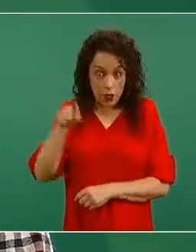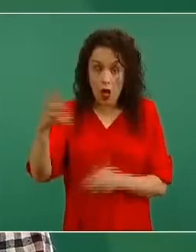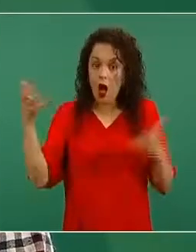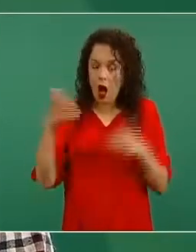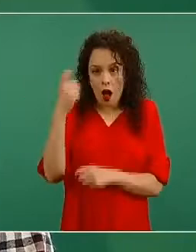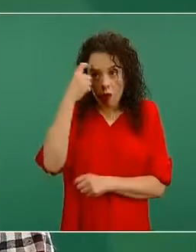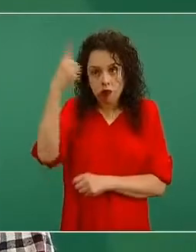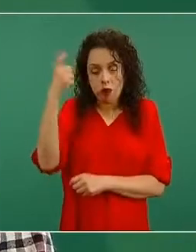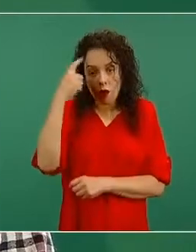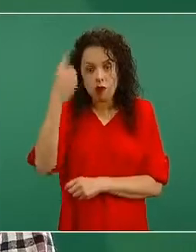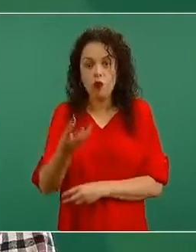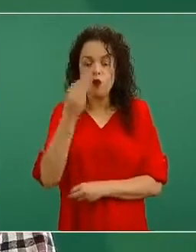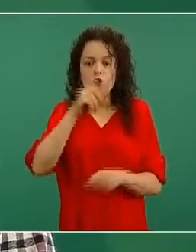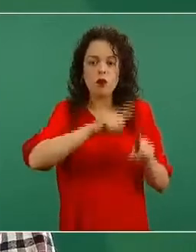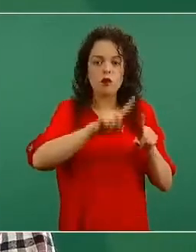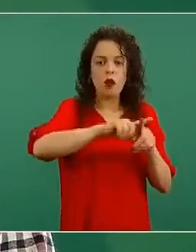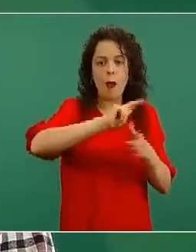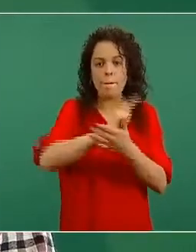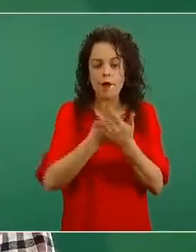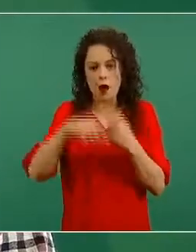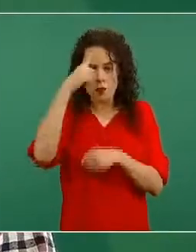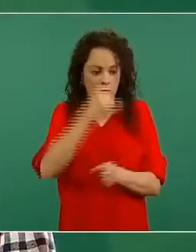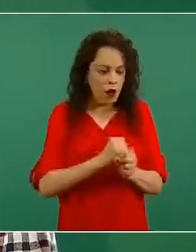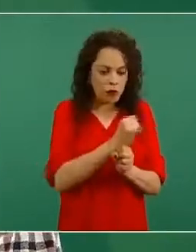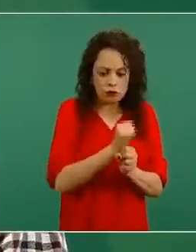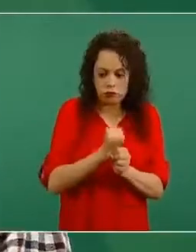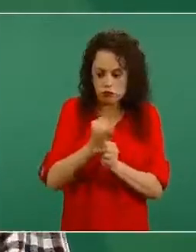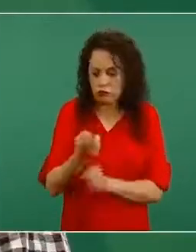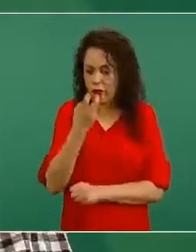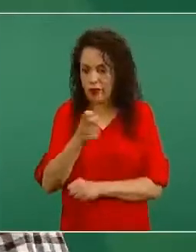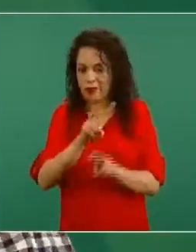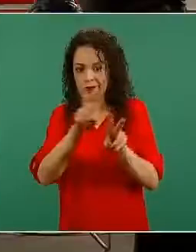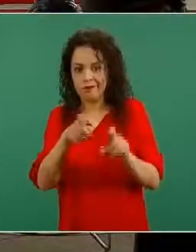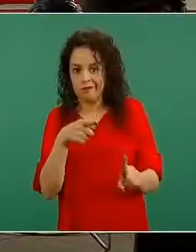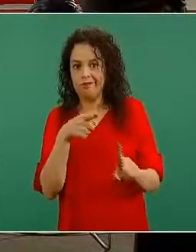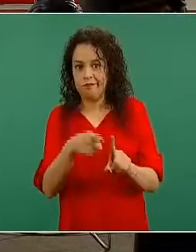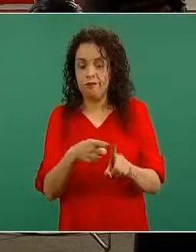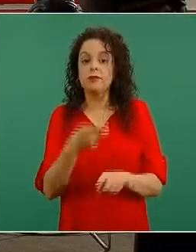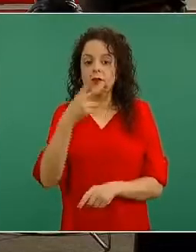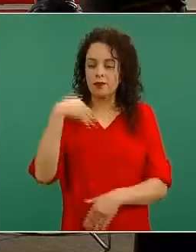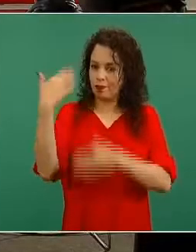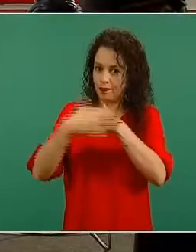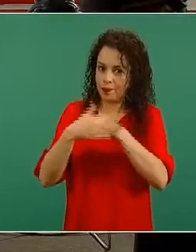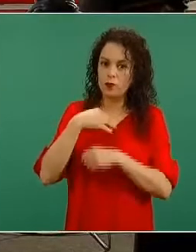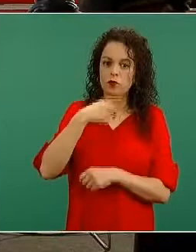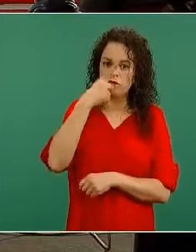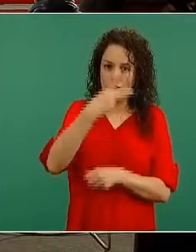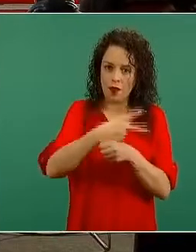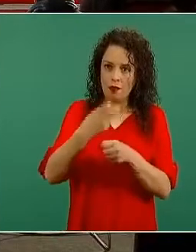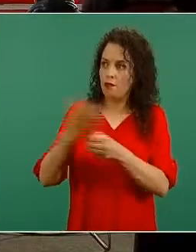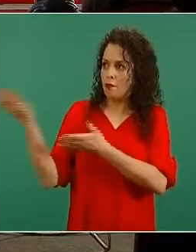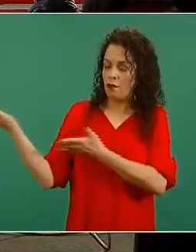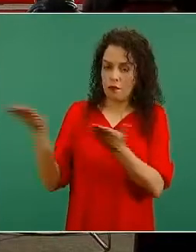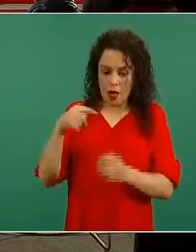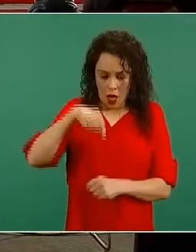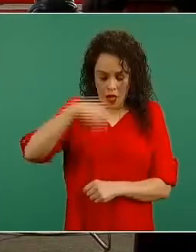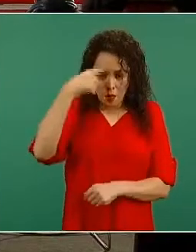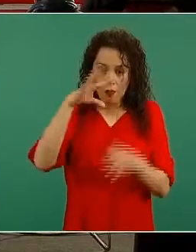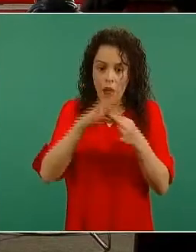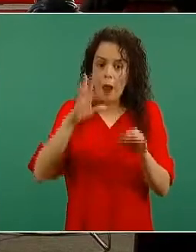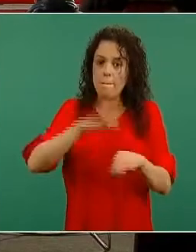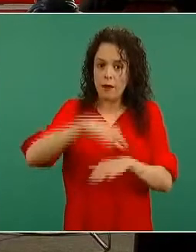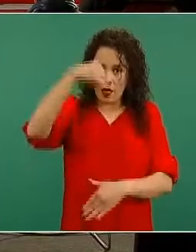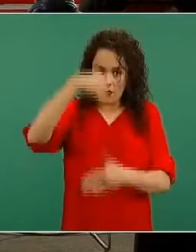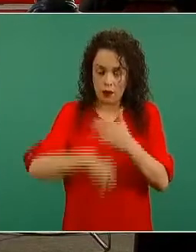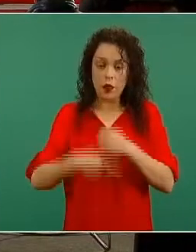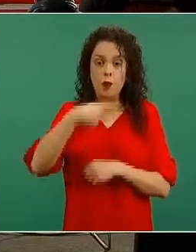muchos de los programas de investigación relacionados con esto. Entonces lo vamos a traer, que nos platique más a detalle. Por ahora basta